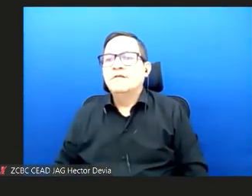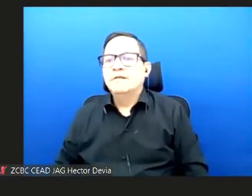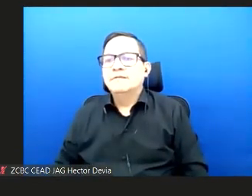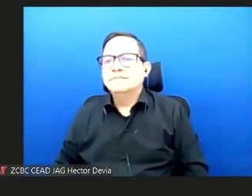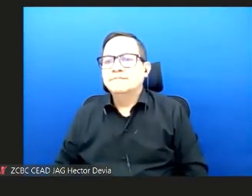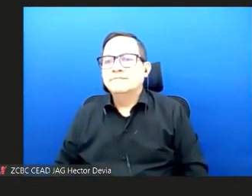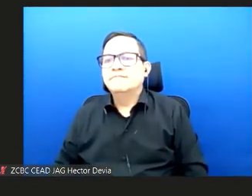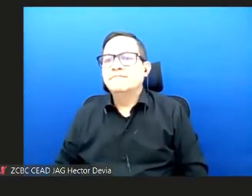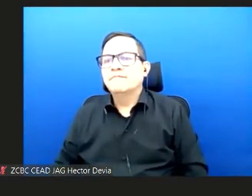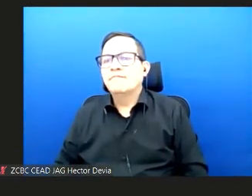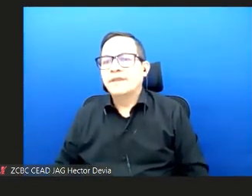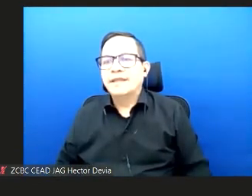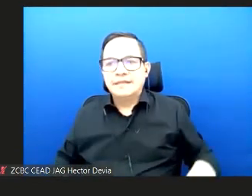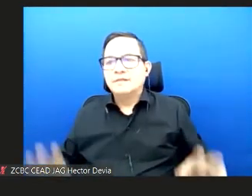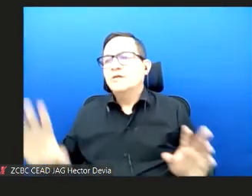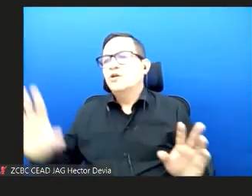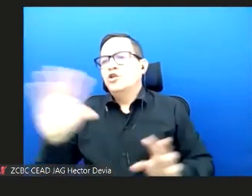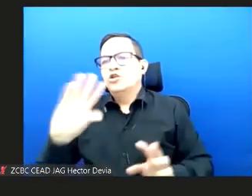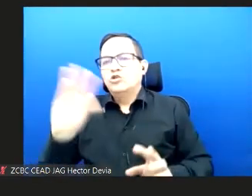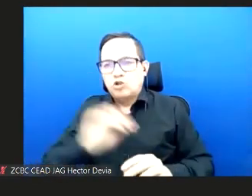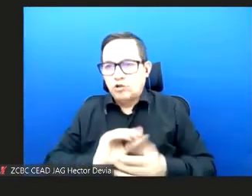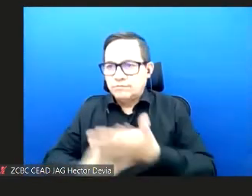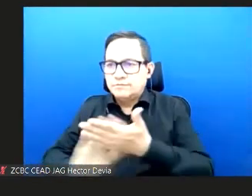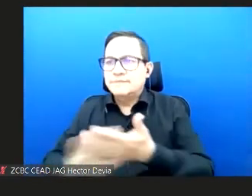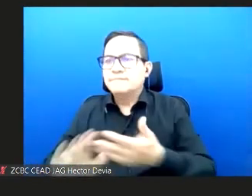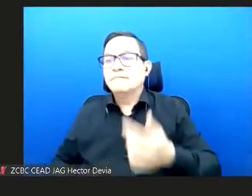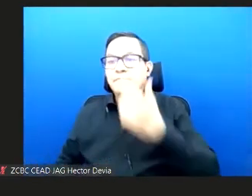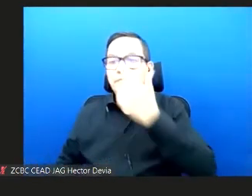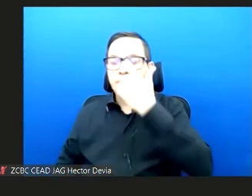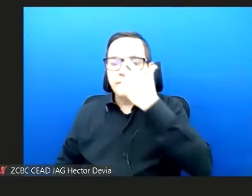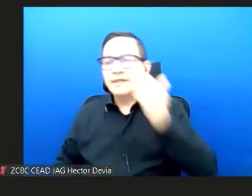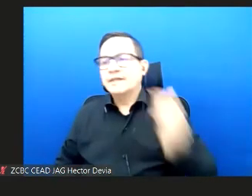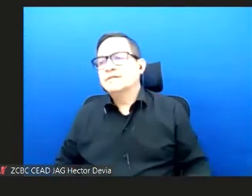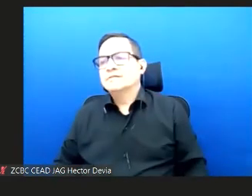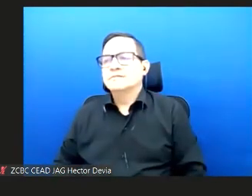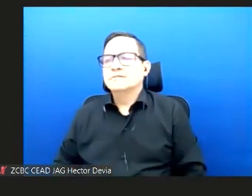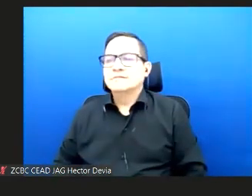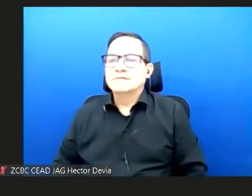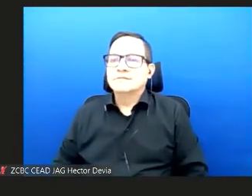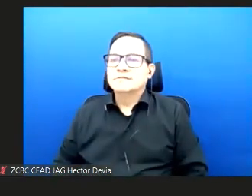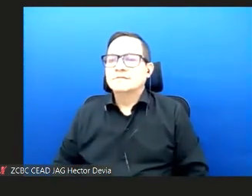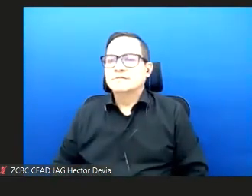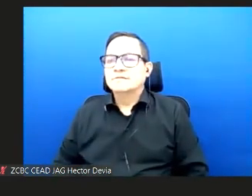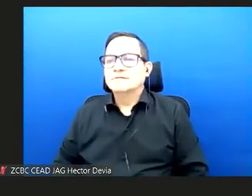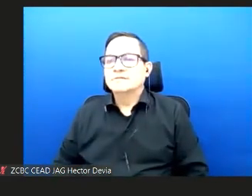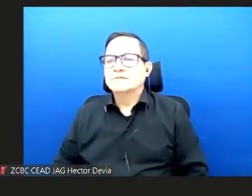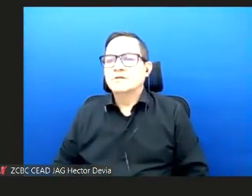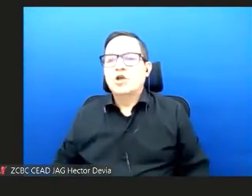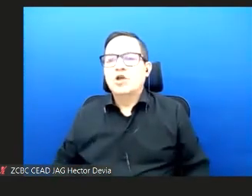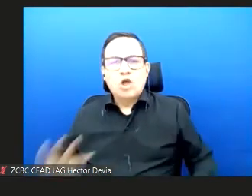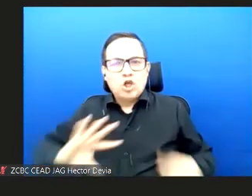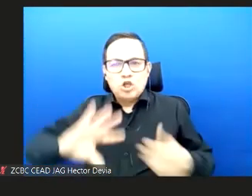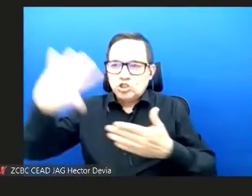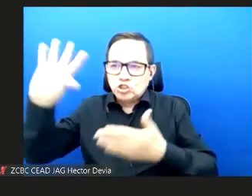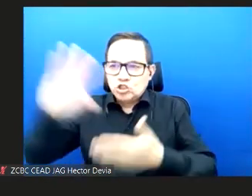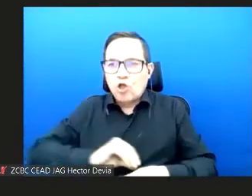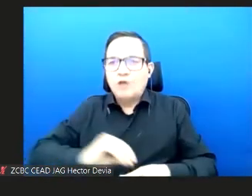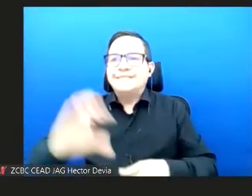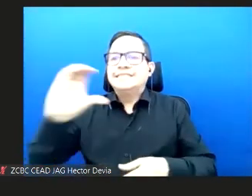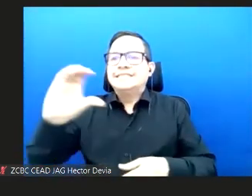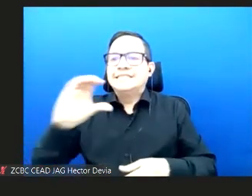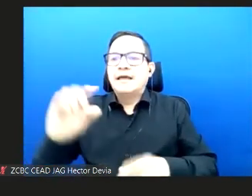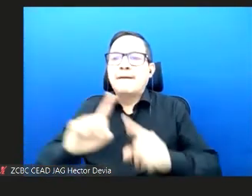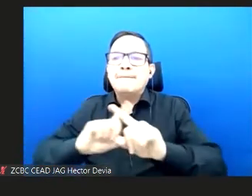como lo pueden ver que yo lo estoy coloreando, todo lo de A, ¿cierto? Y todo lo de C, pero que